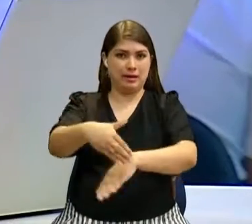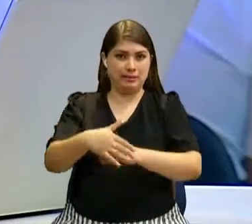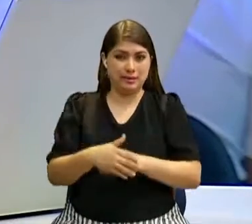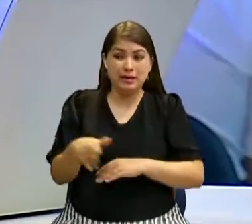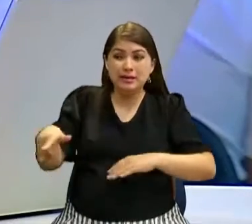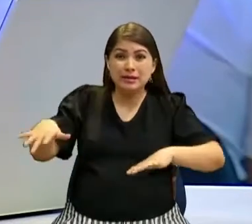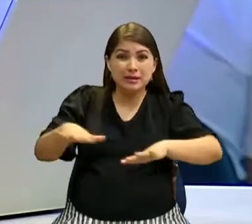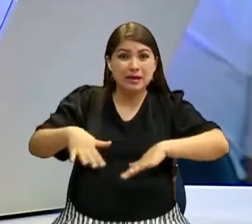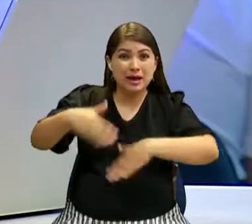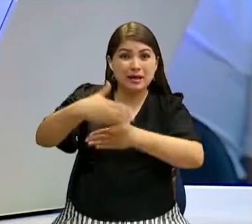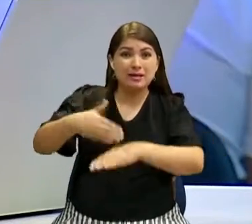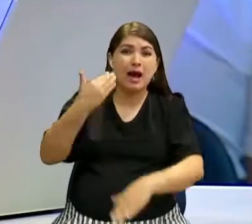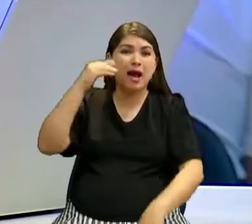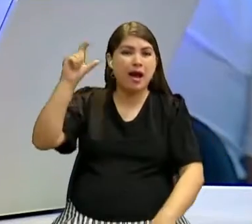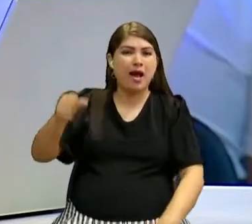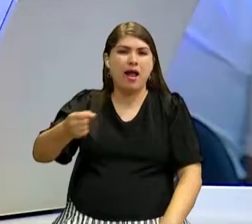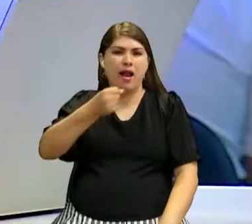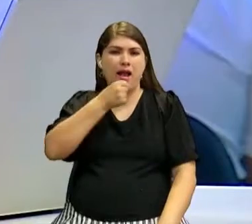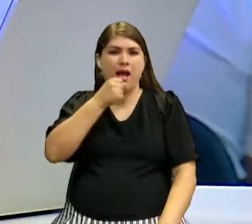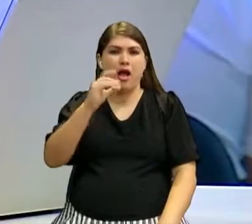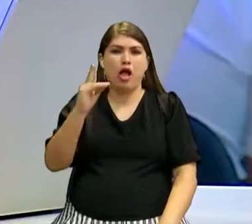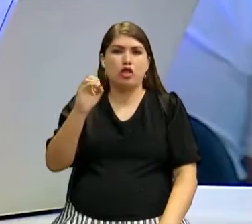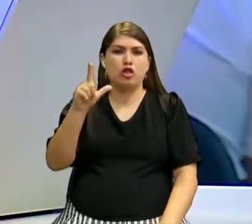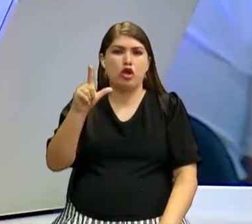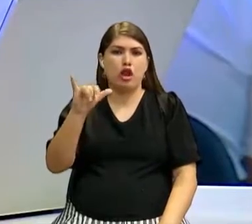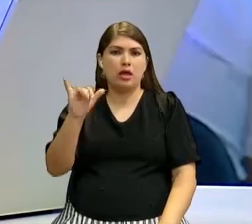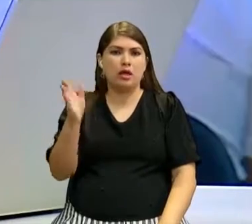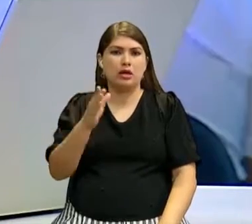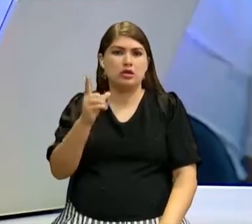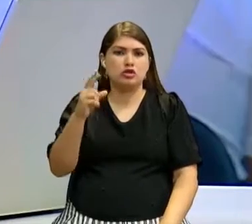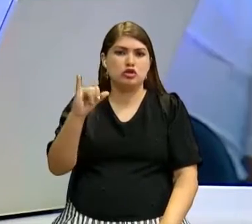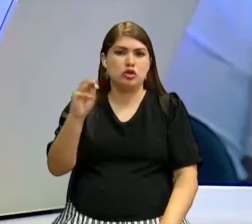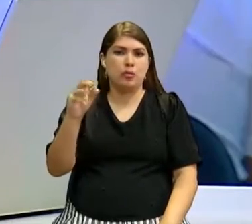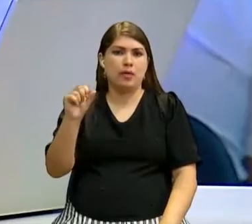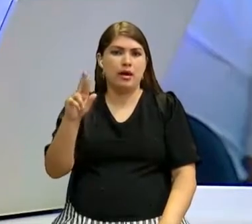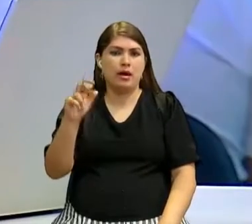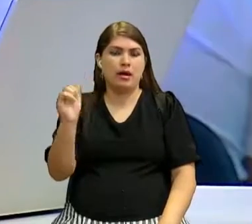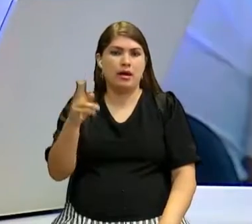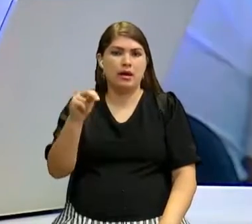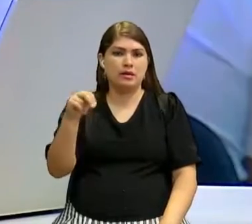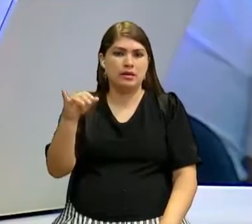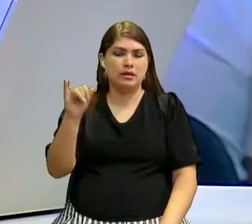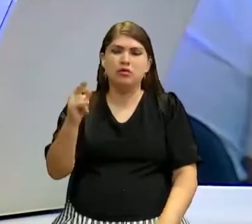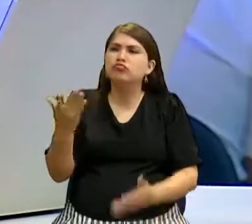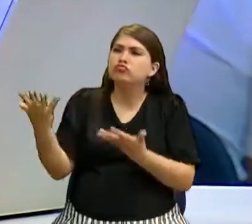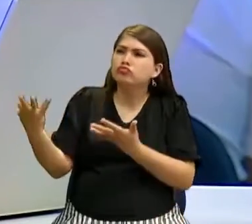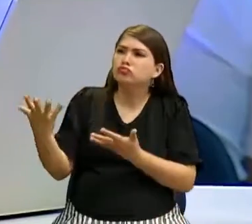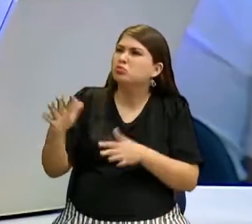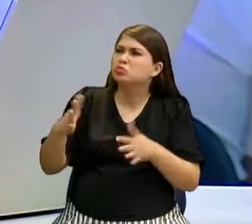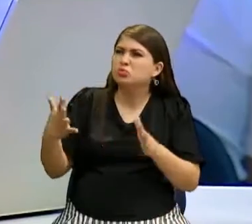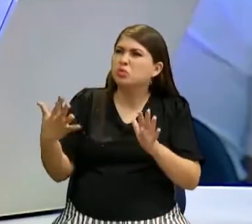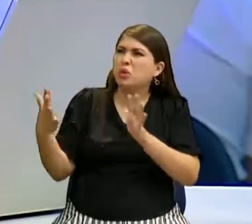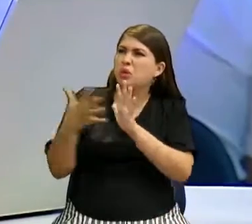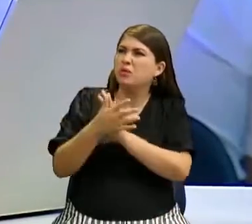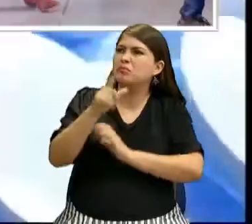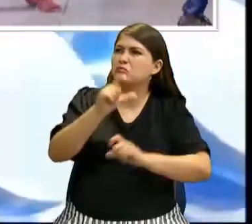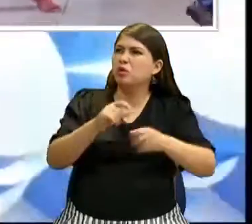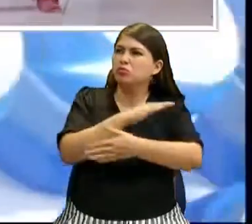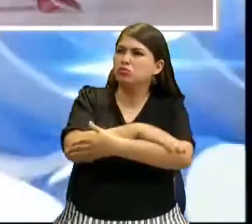esas calles se encuentra nuestra corresponsal Doli Xiomara Niño. Doli, buenas tardes. ¿Cuál ha sido el comportamiento de los habitantes de Pamplona?